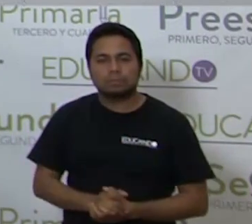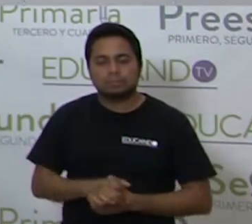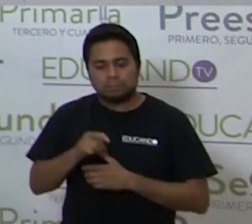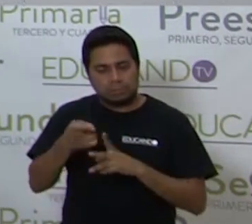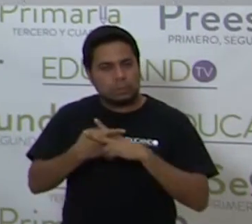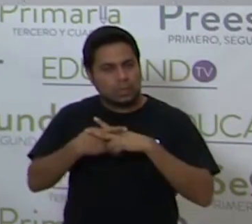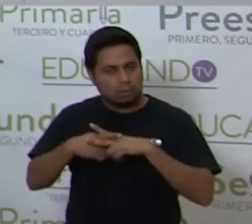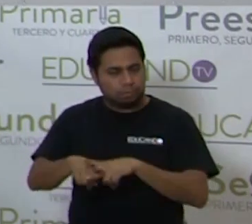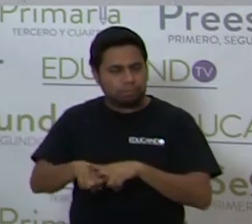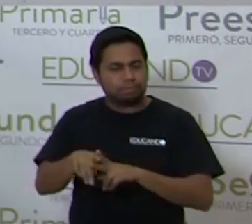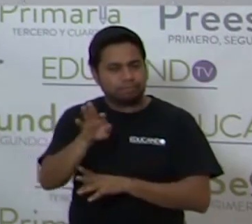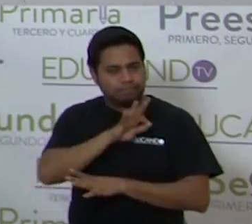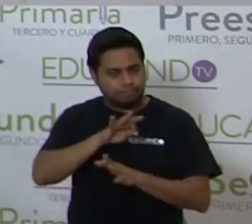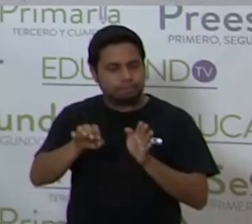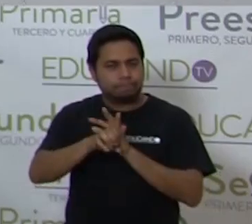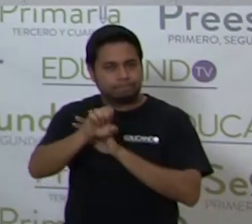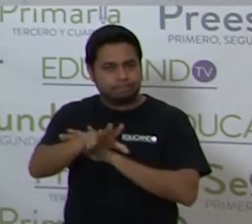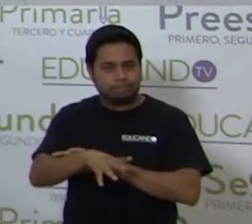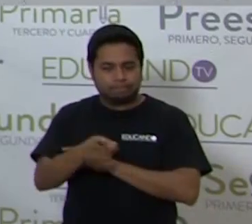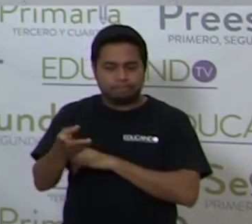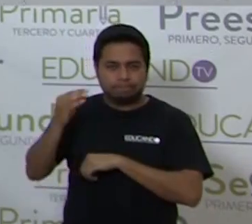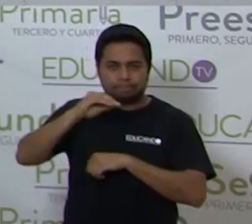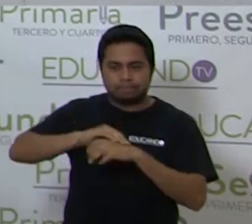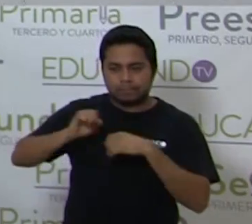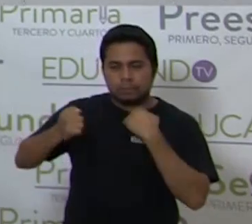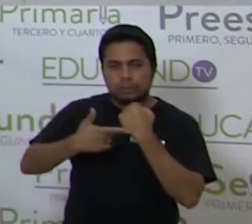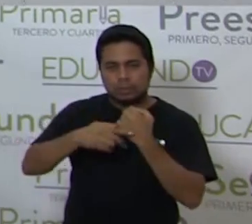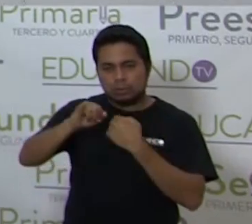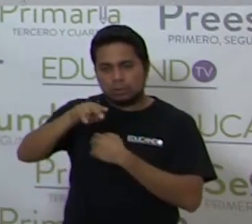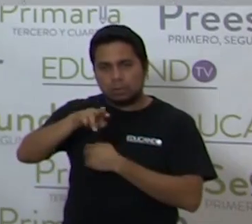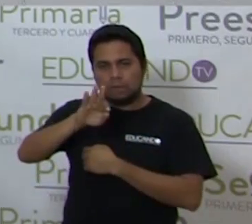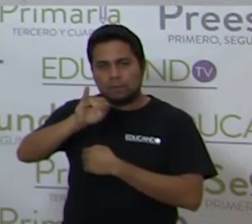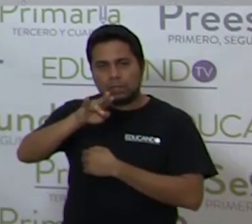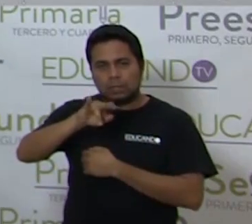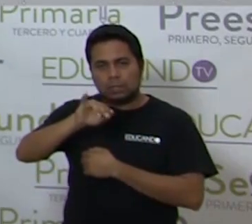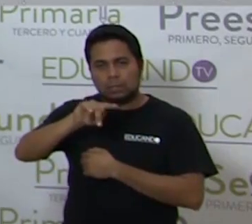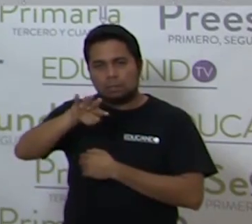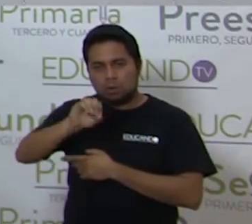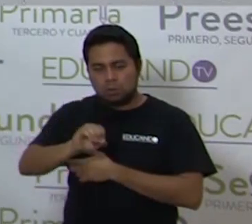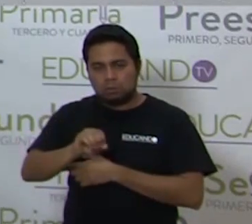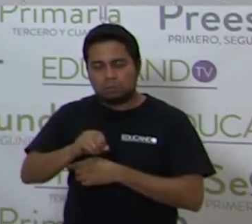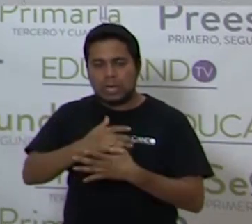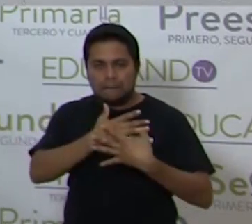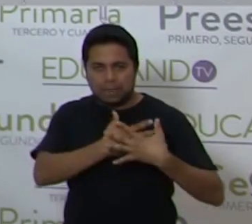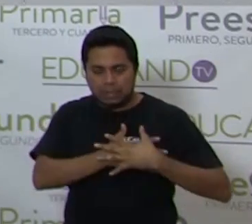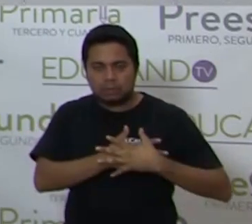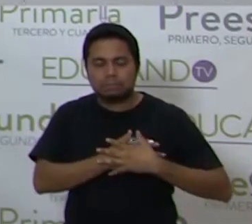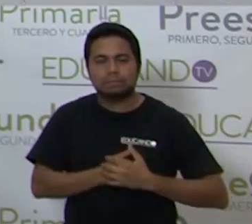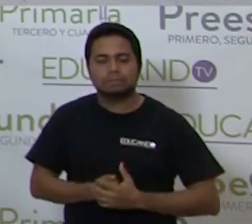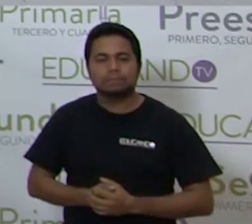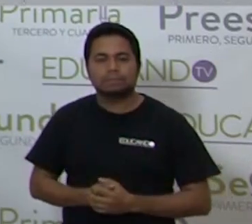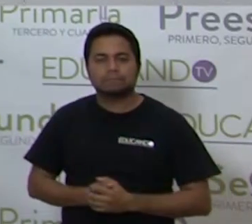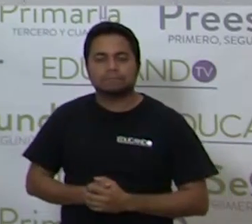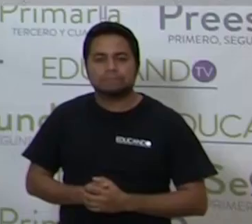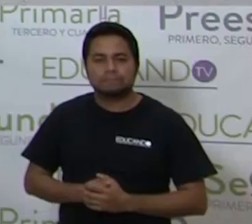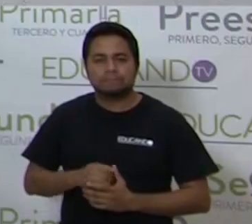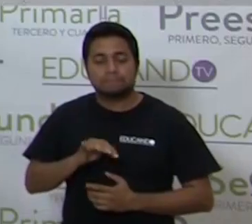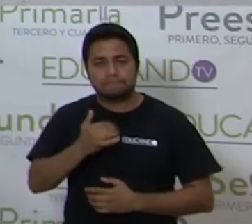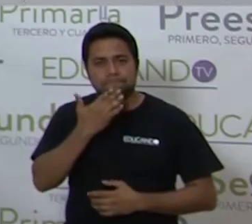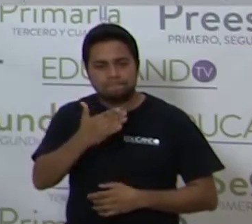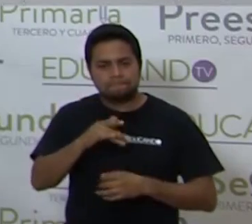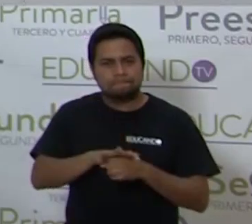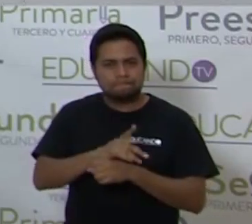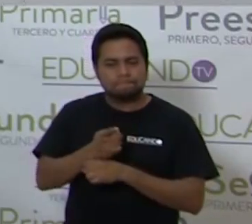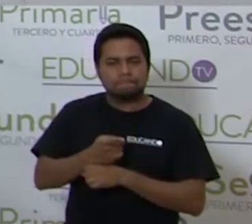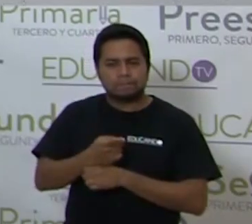por ejemplo, vamos a poner un infinitivo. El infinitivo, amar. ¿Bien? ¿Y por qué